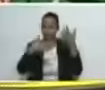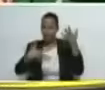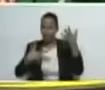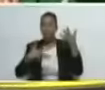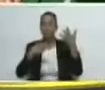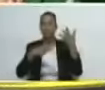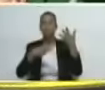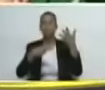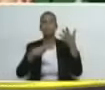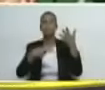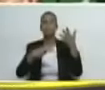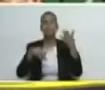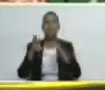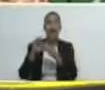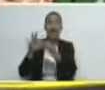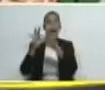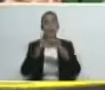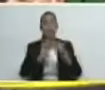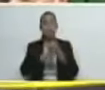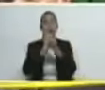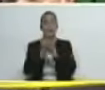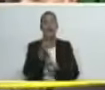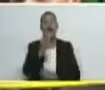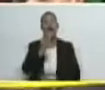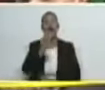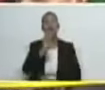Alianza para el Cambio, APC,